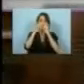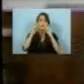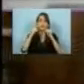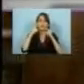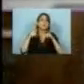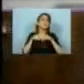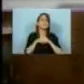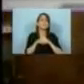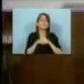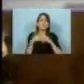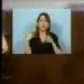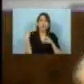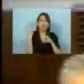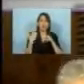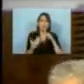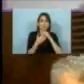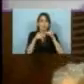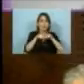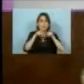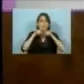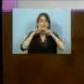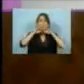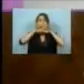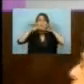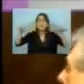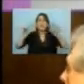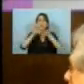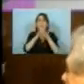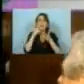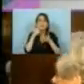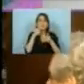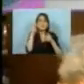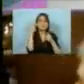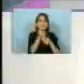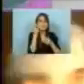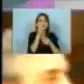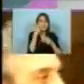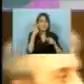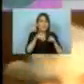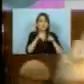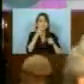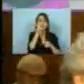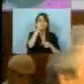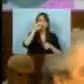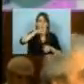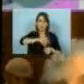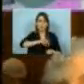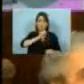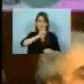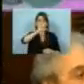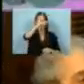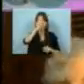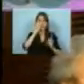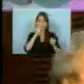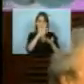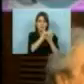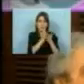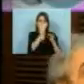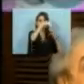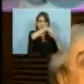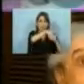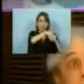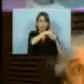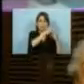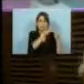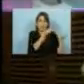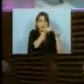Moviéndose en las más altas esferas para que tratar de que Gasalla consiga lo que quiere, que es más dinero y participación. Y como decíamos de acá, me parece que a